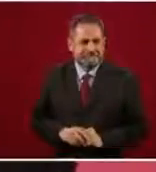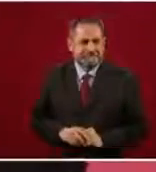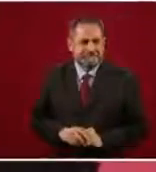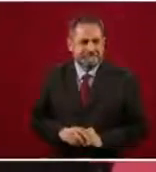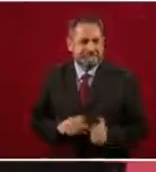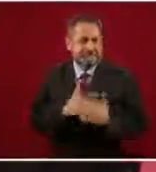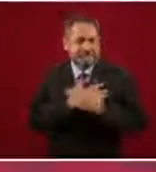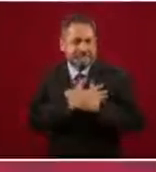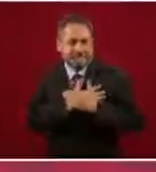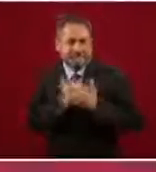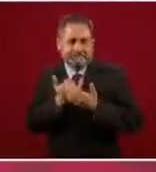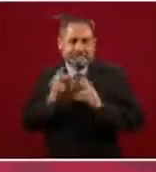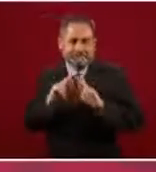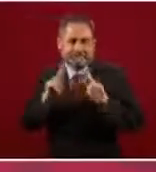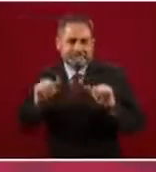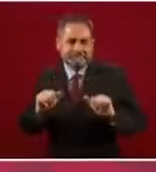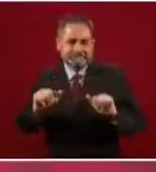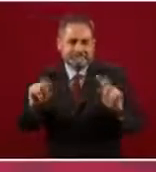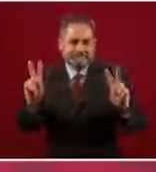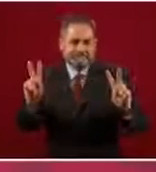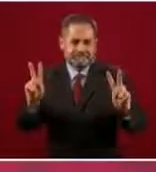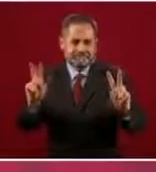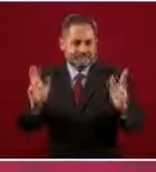amor y paz. Y